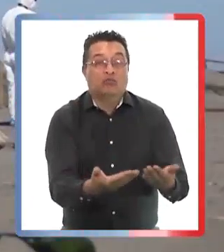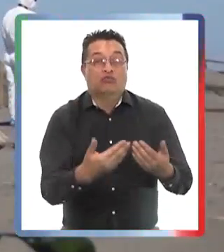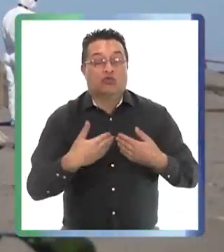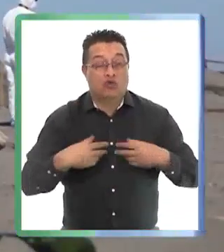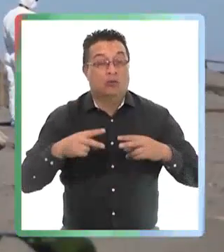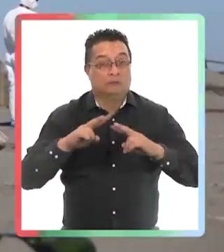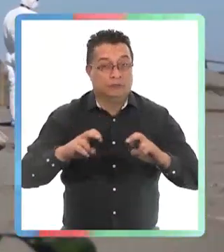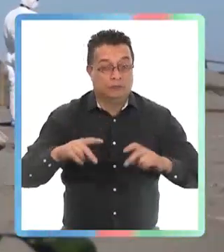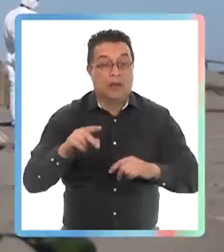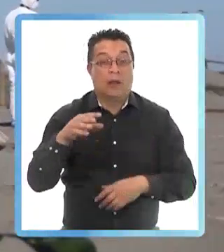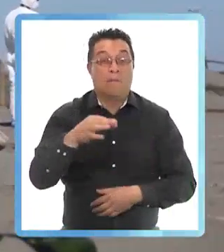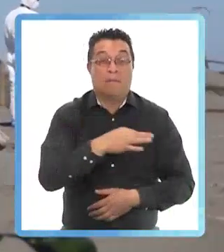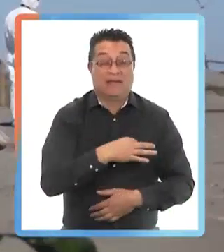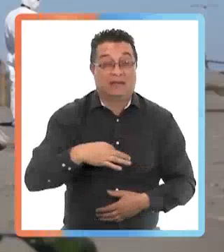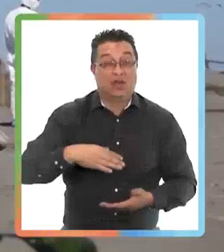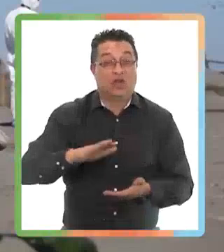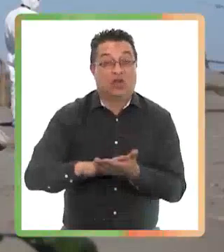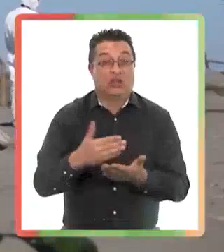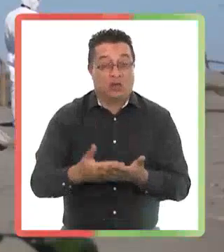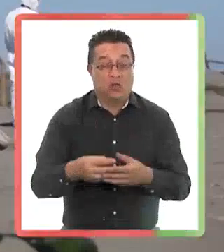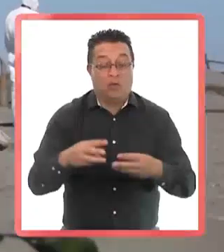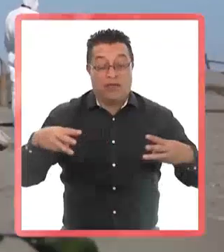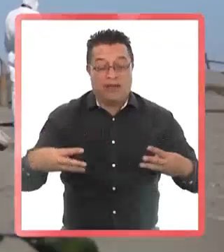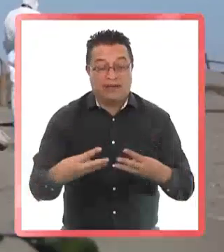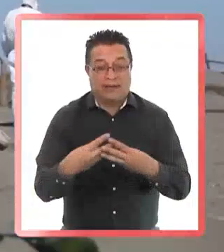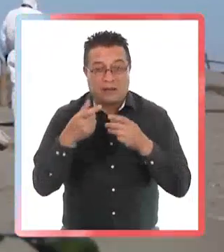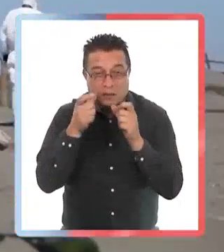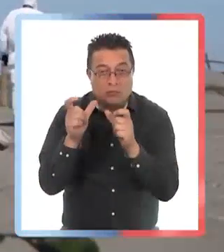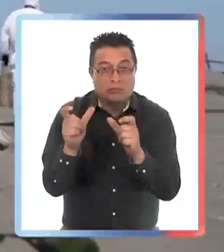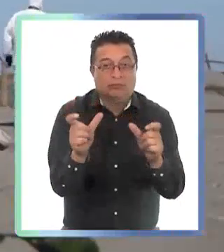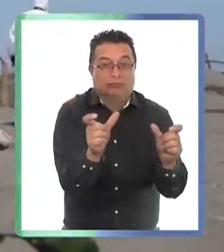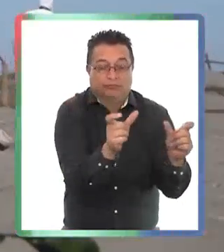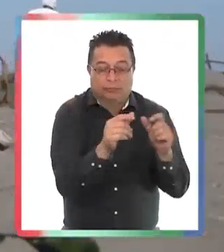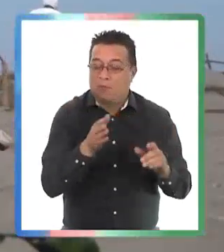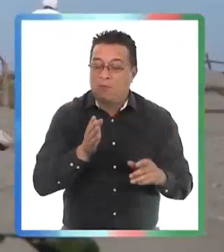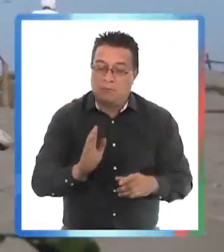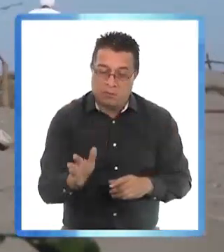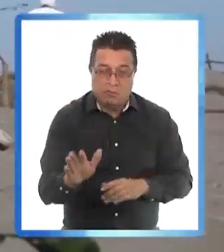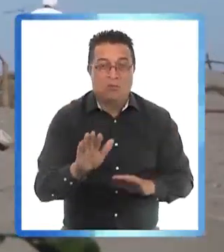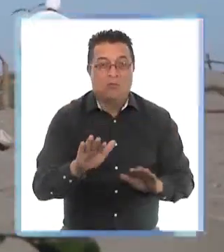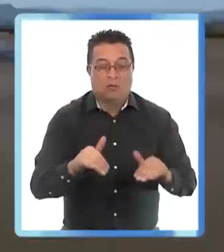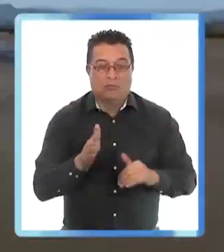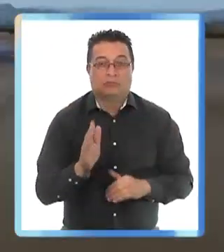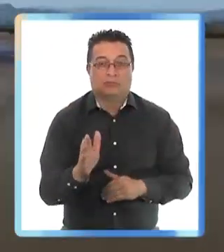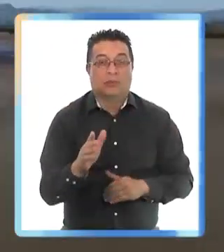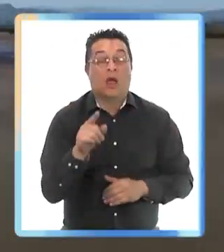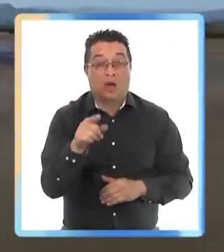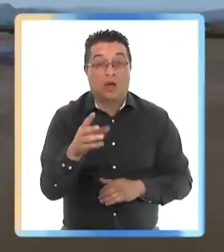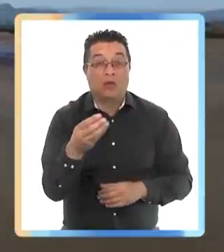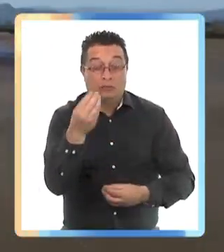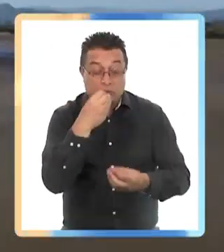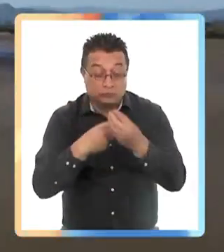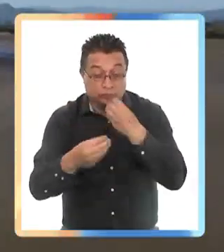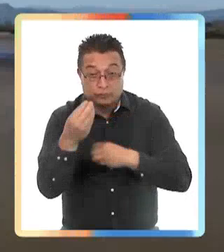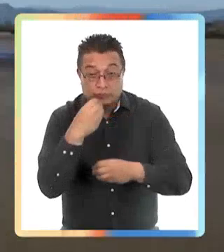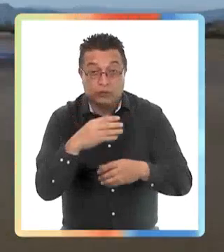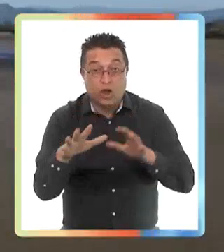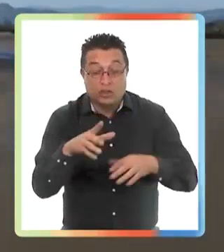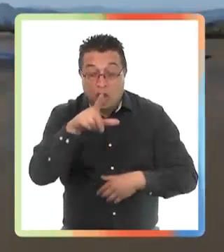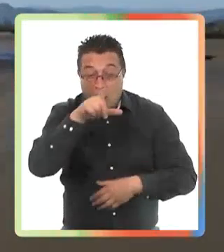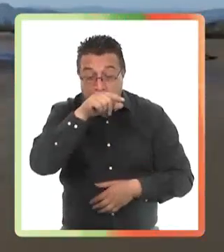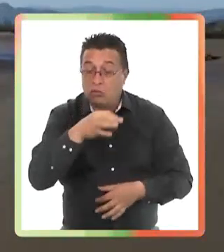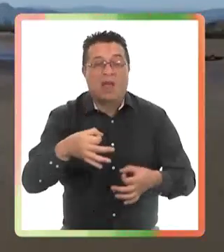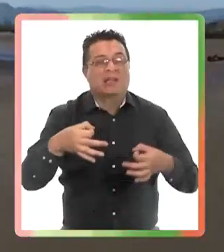investigando la fuente de contacto, para lo cual el MINSAL tiene activada la red de vigilancia epidemiológica. El consumo